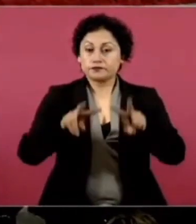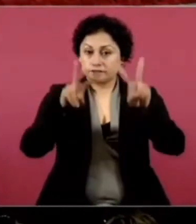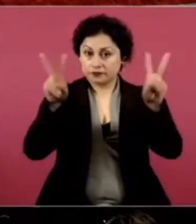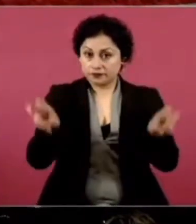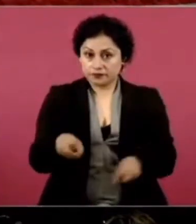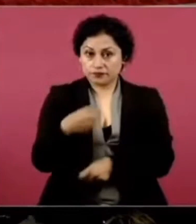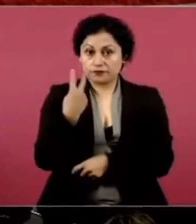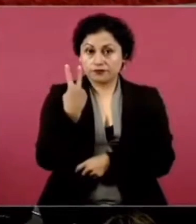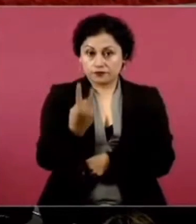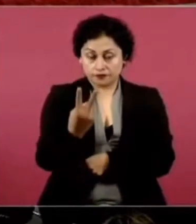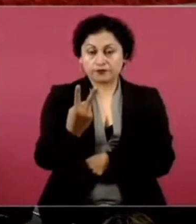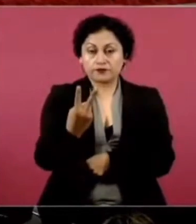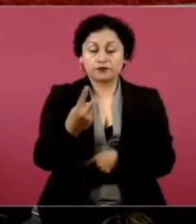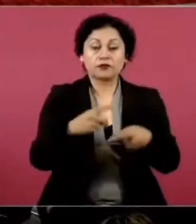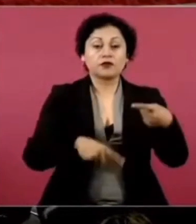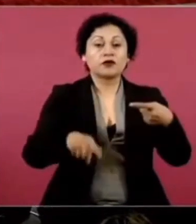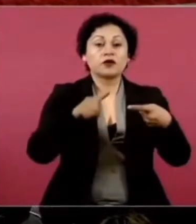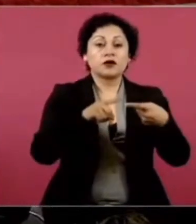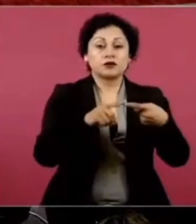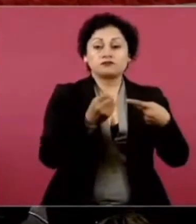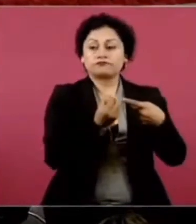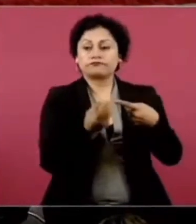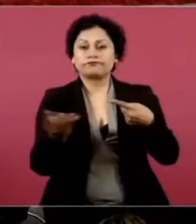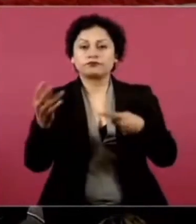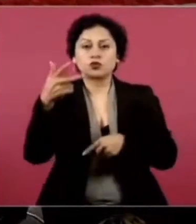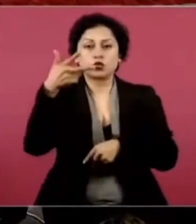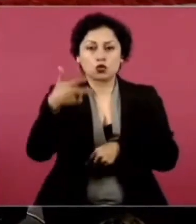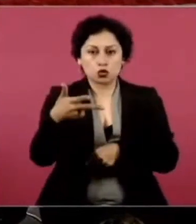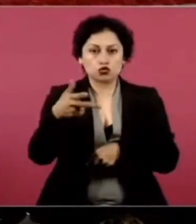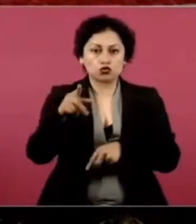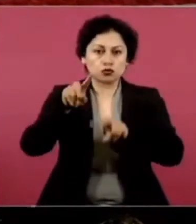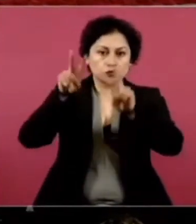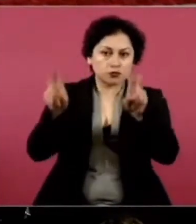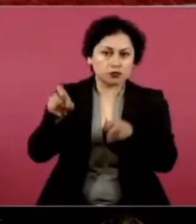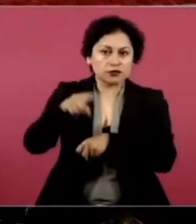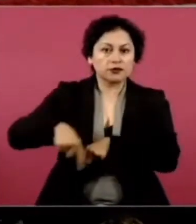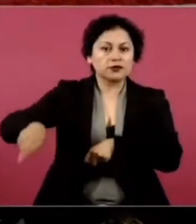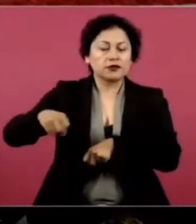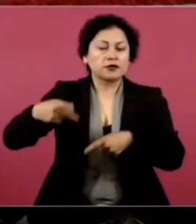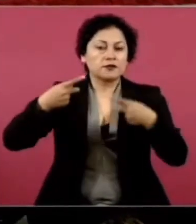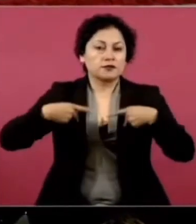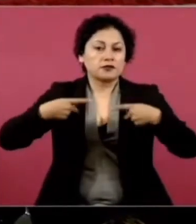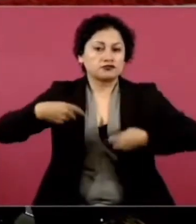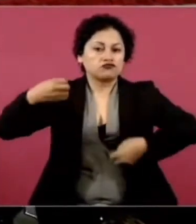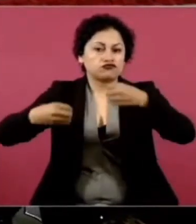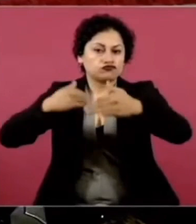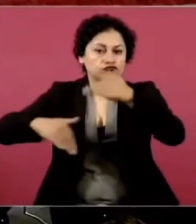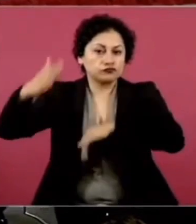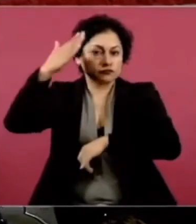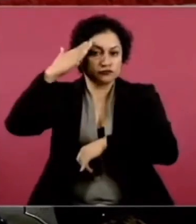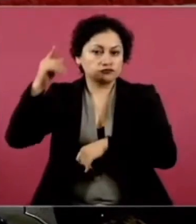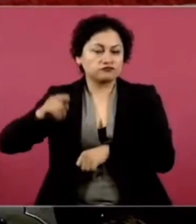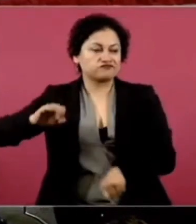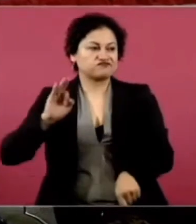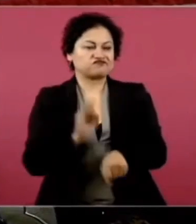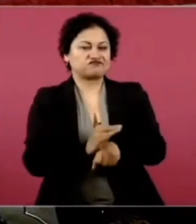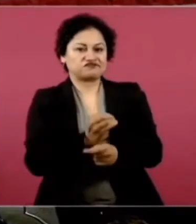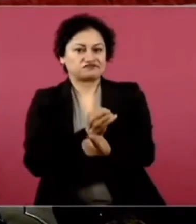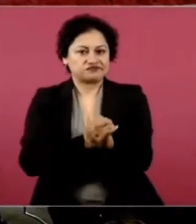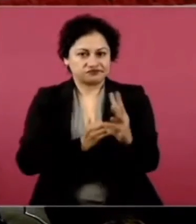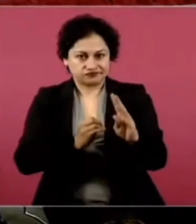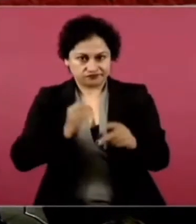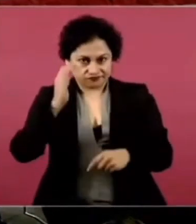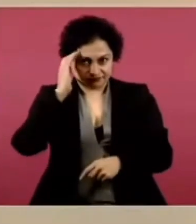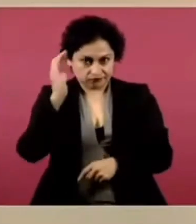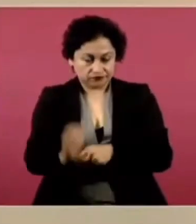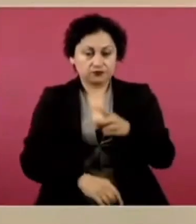temas. Primero, 8 casos de jueces cuyas resoluciones favorecen a presuntos delincuentes y luego el caso del asesinato